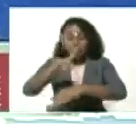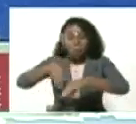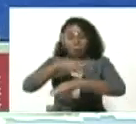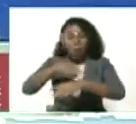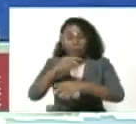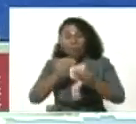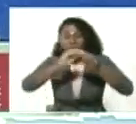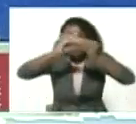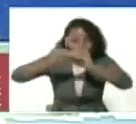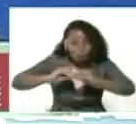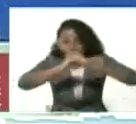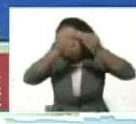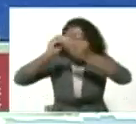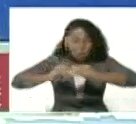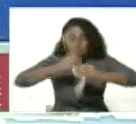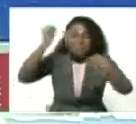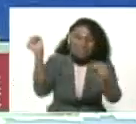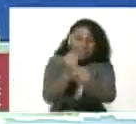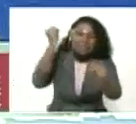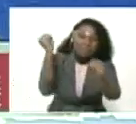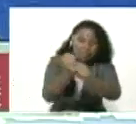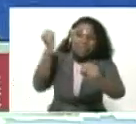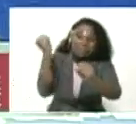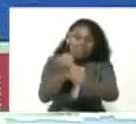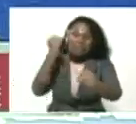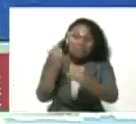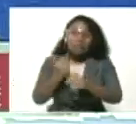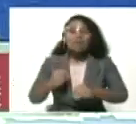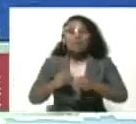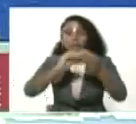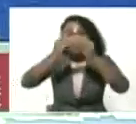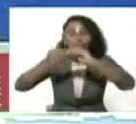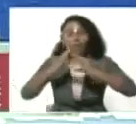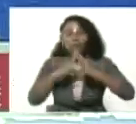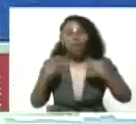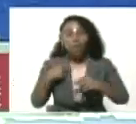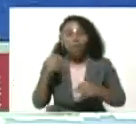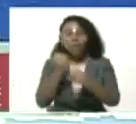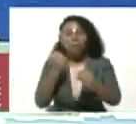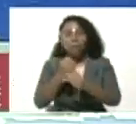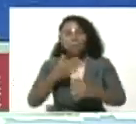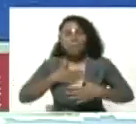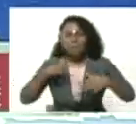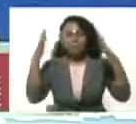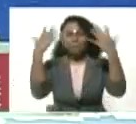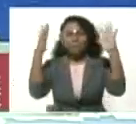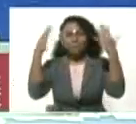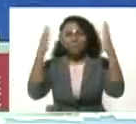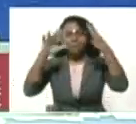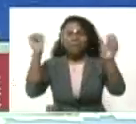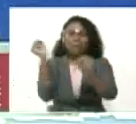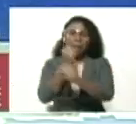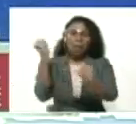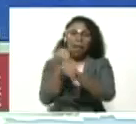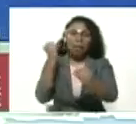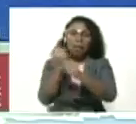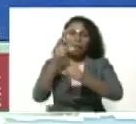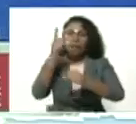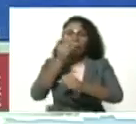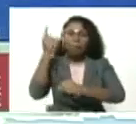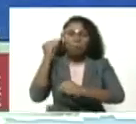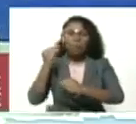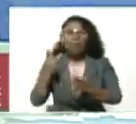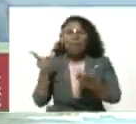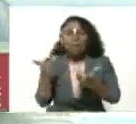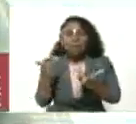parar. Los trabajadores de Corpoelep. Mi aplauso a los trabajadores y a las trabajadoras de